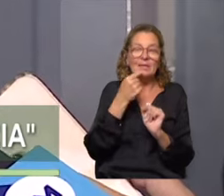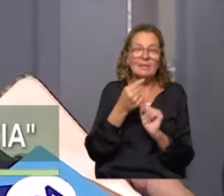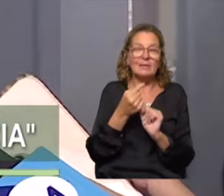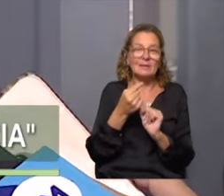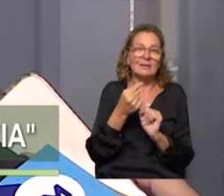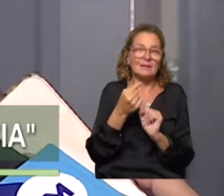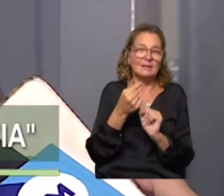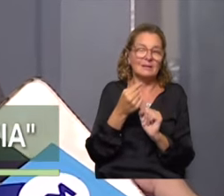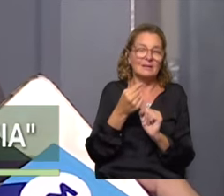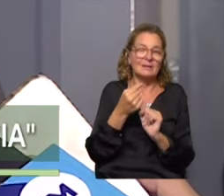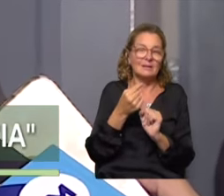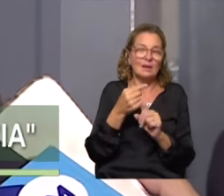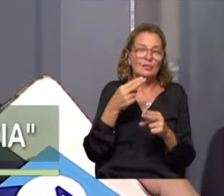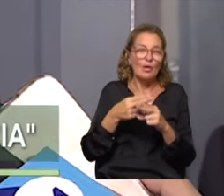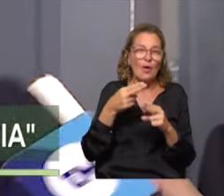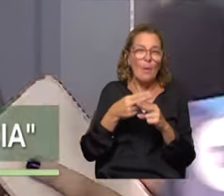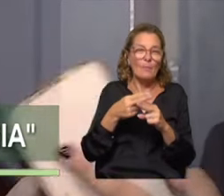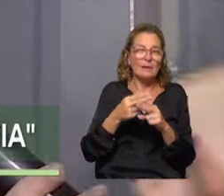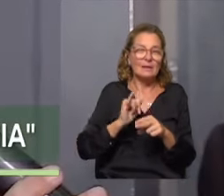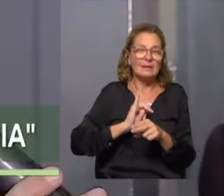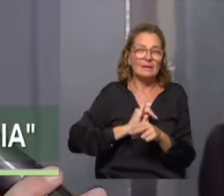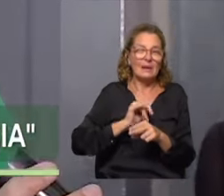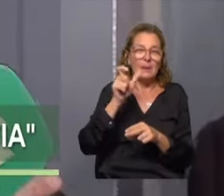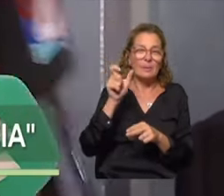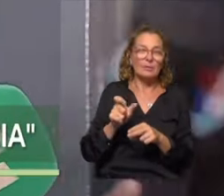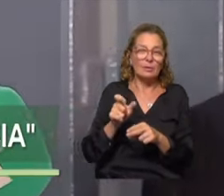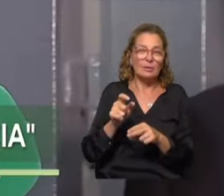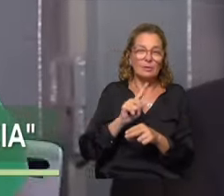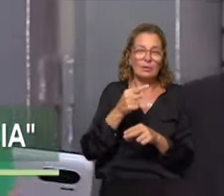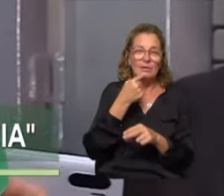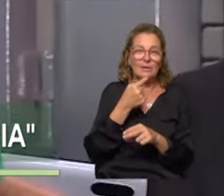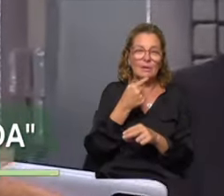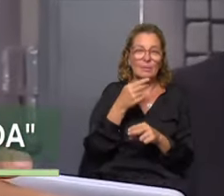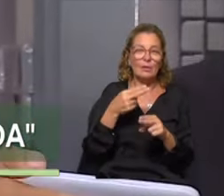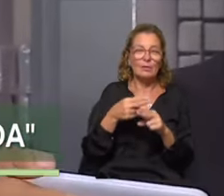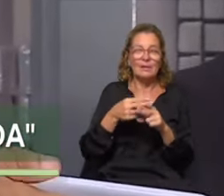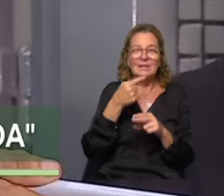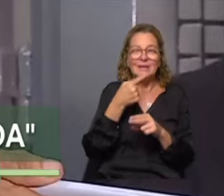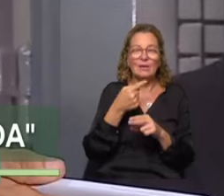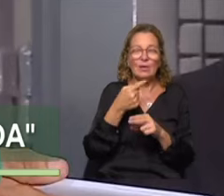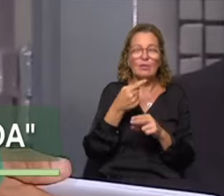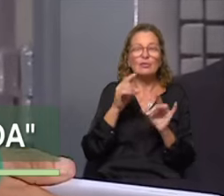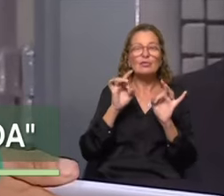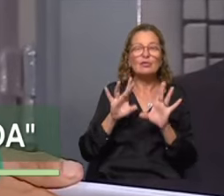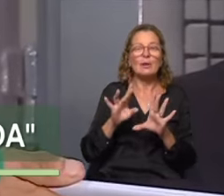mencionarse nombres o identidades de las víctimas, que en este caso se mencionaron nombres. Usted dijo que se mencionaron